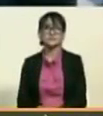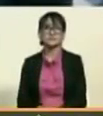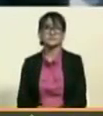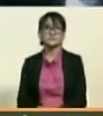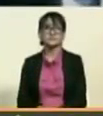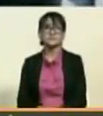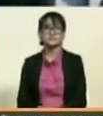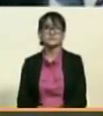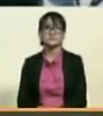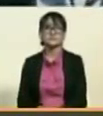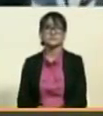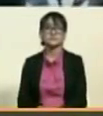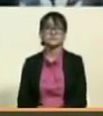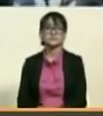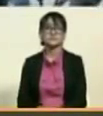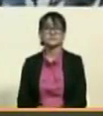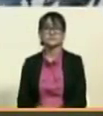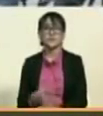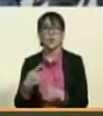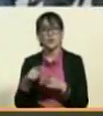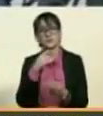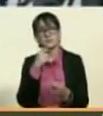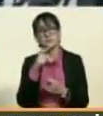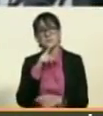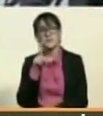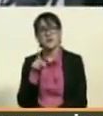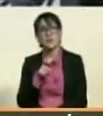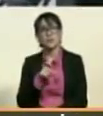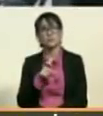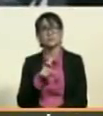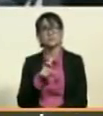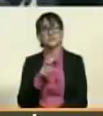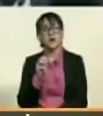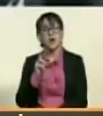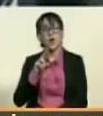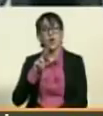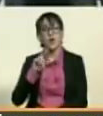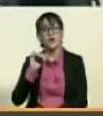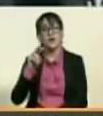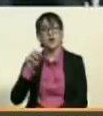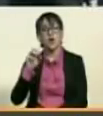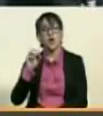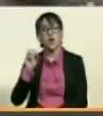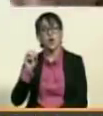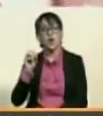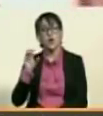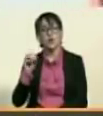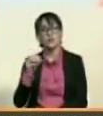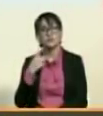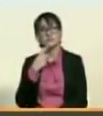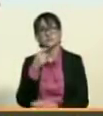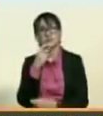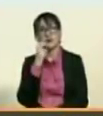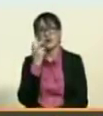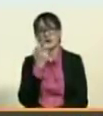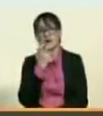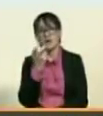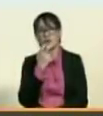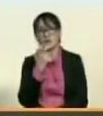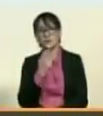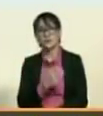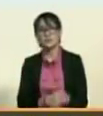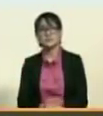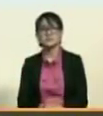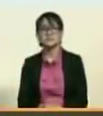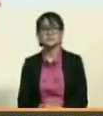Pedro Sánchez, por Orinoco 92.9 FM, formula la tercera pregunta. Buenas tardes, presidente. Bienvenido.